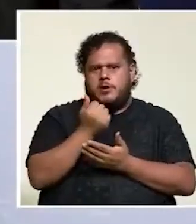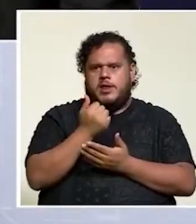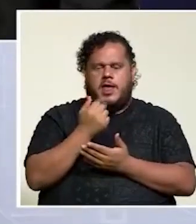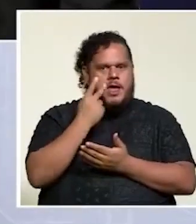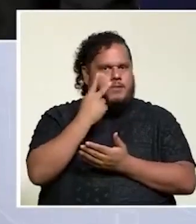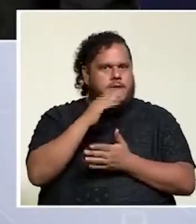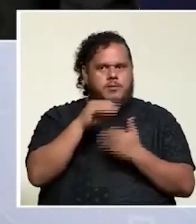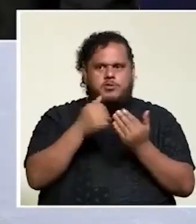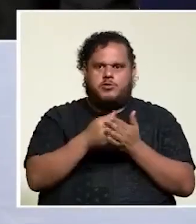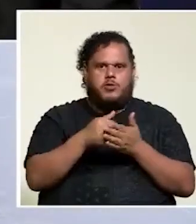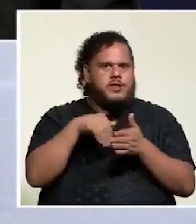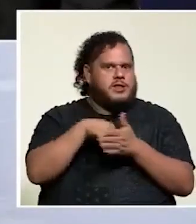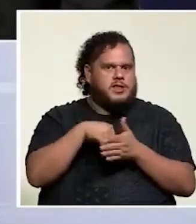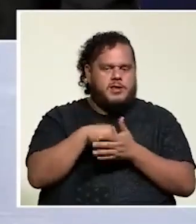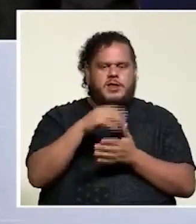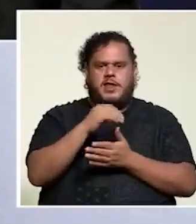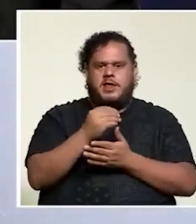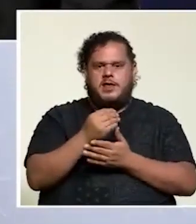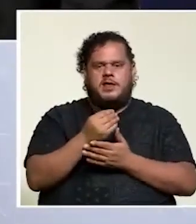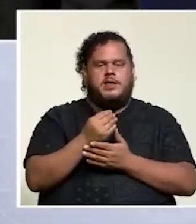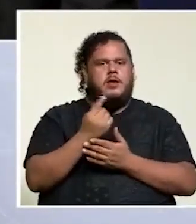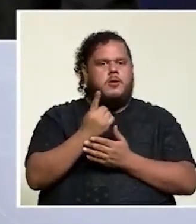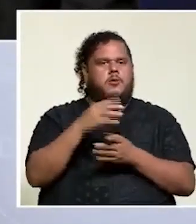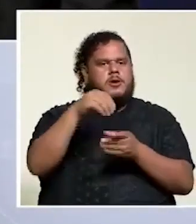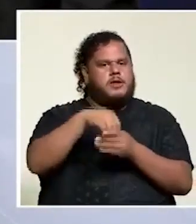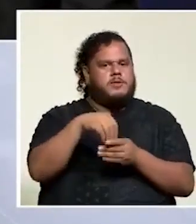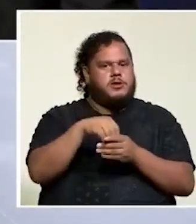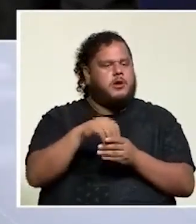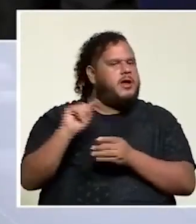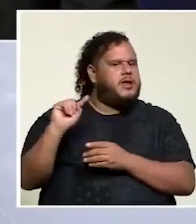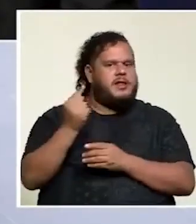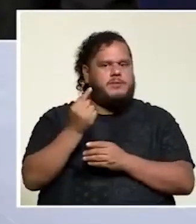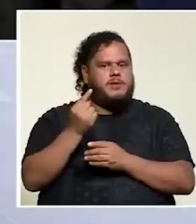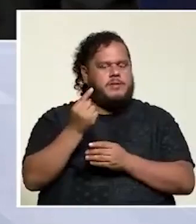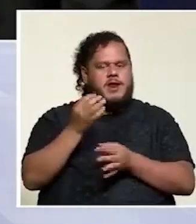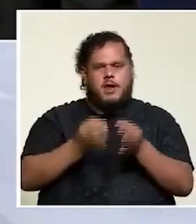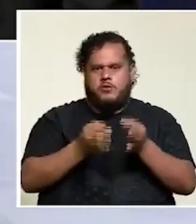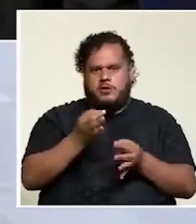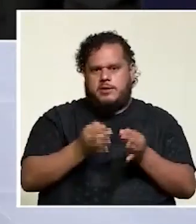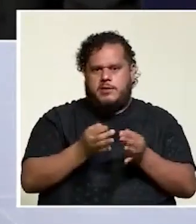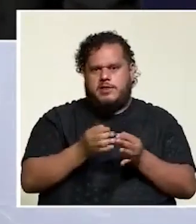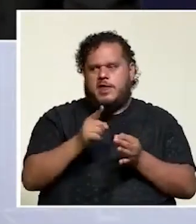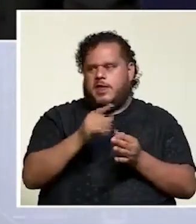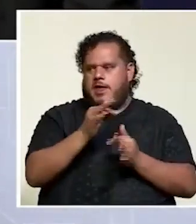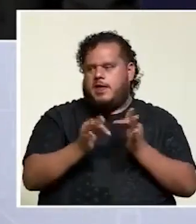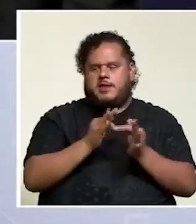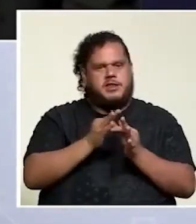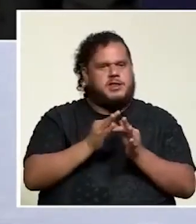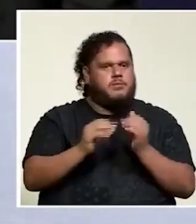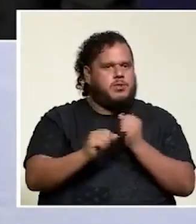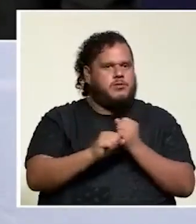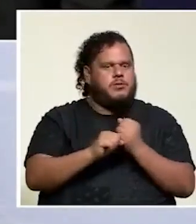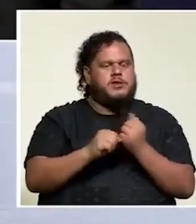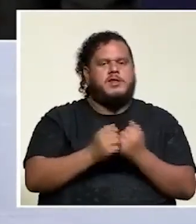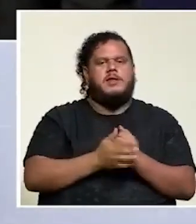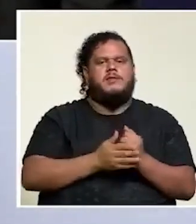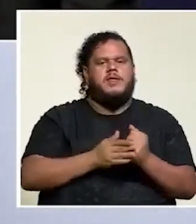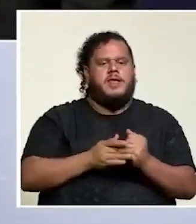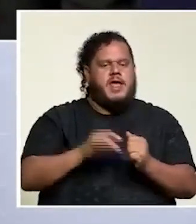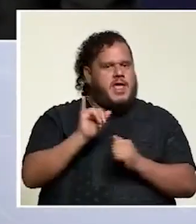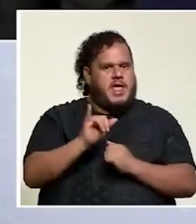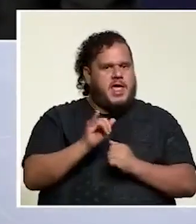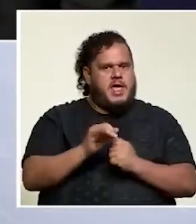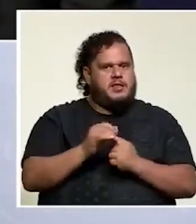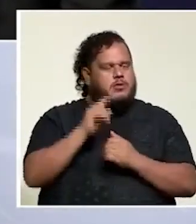todas esas vallas y además una inversión que es la primera justamente en ese tipo de publicidad. Entonces esto